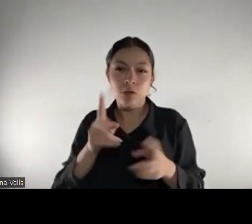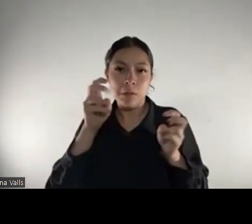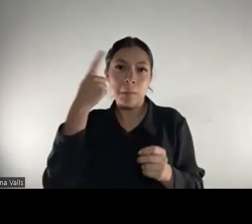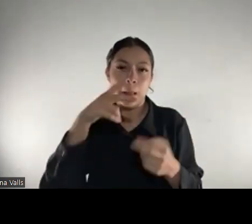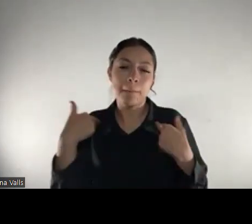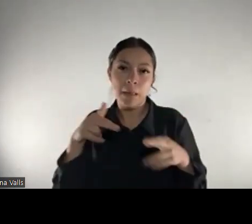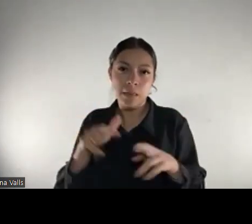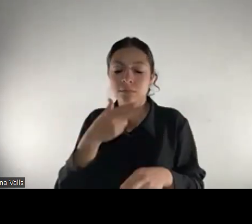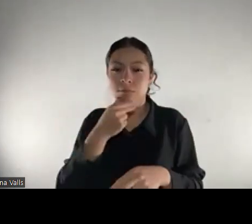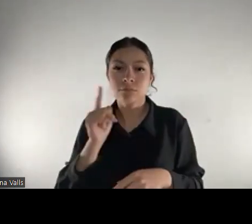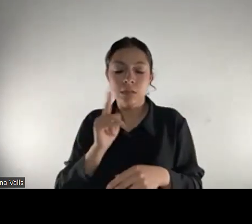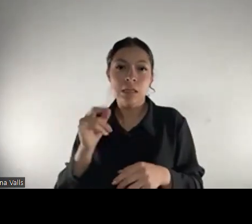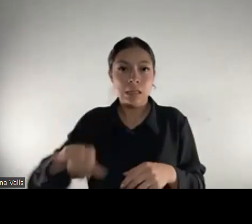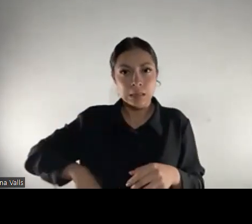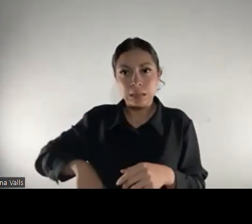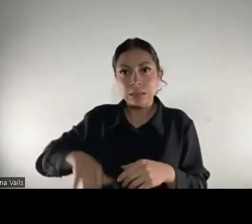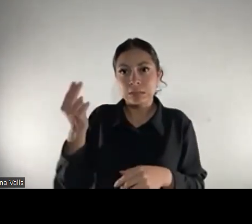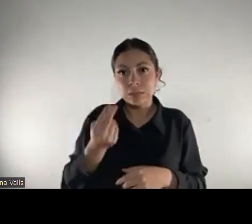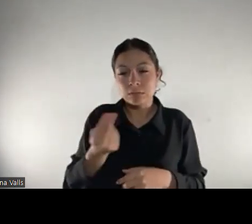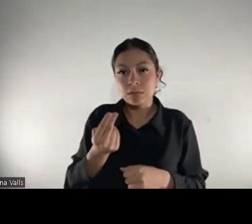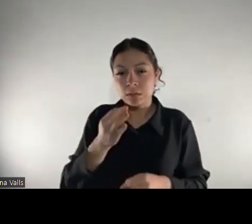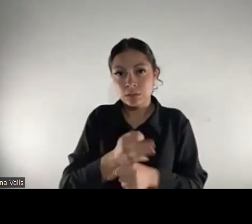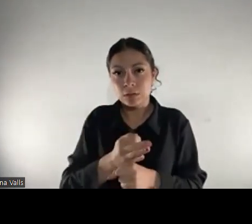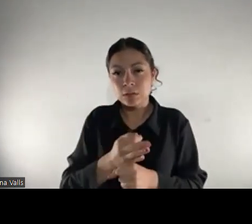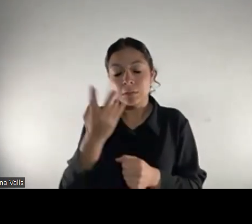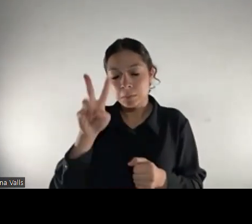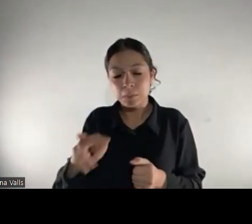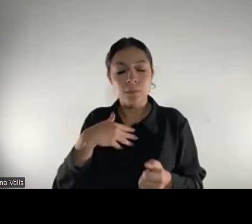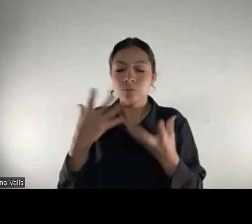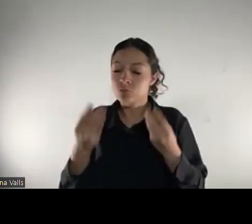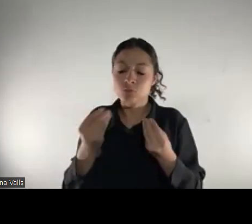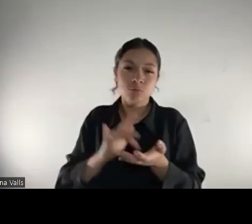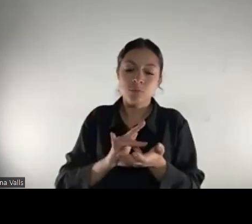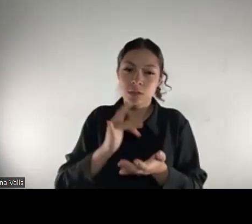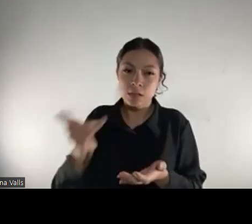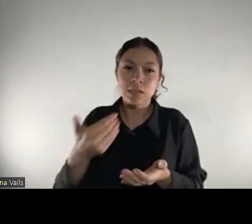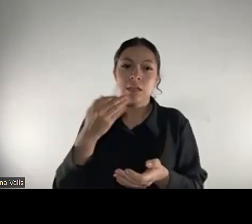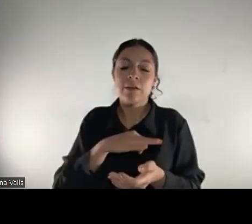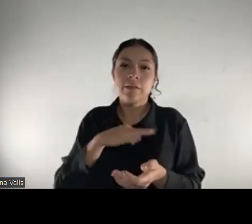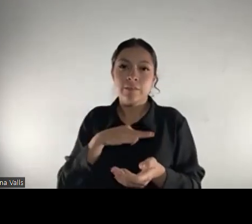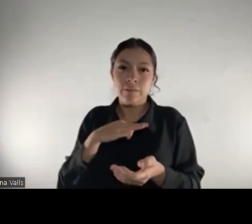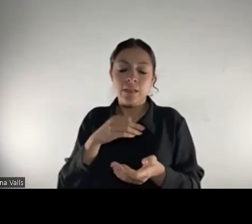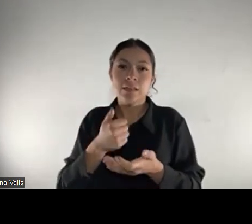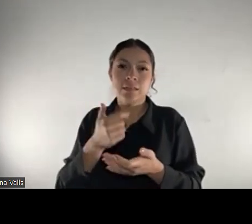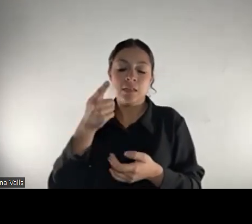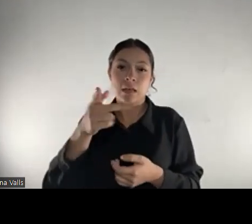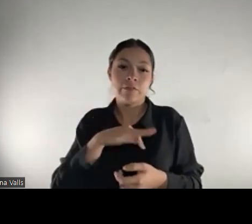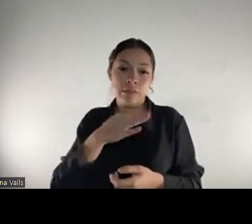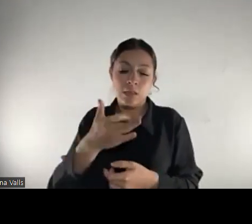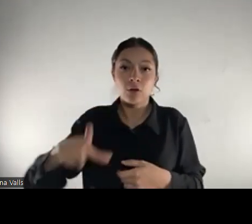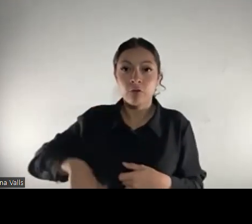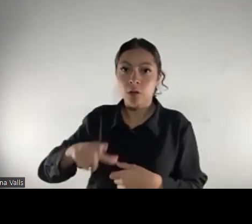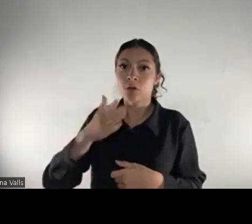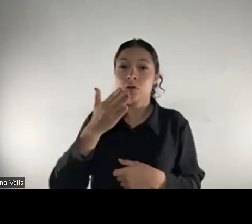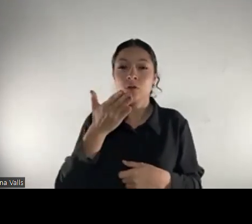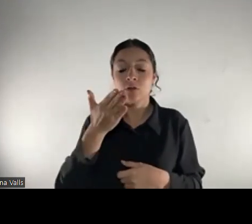interesante y necesario ahorita. Y bueno, agradecemos de verdad mucho, felicitamos también al gobierno de Sonora por esta iniciativa de